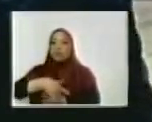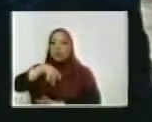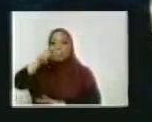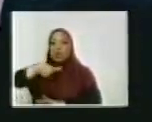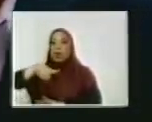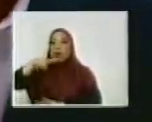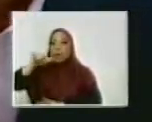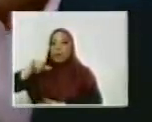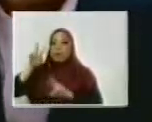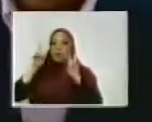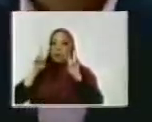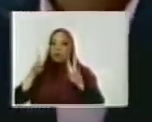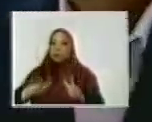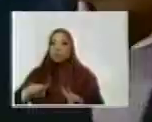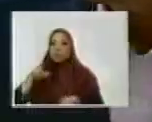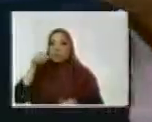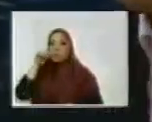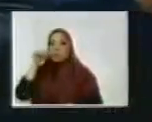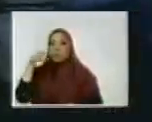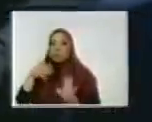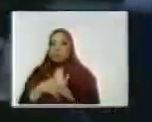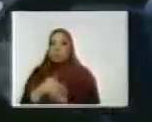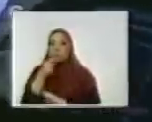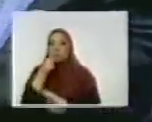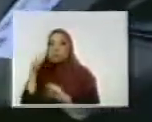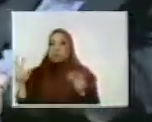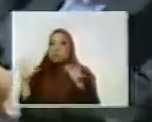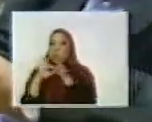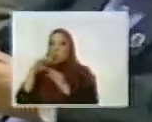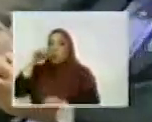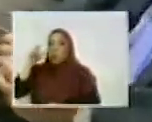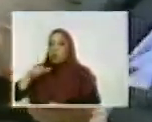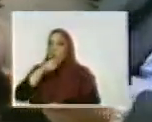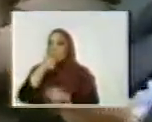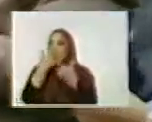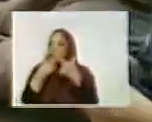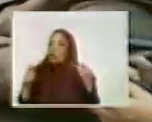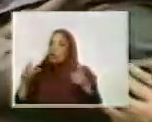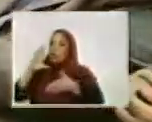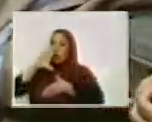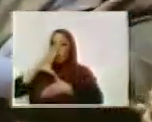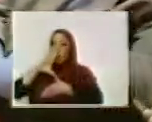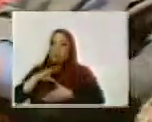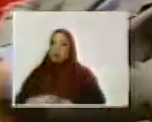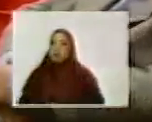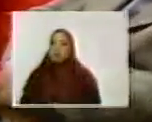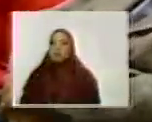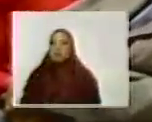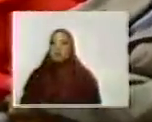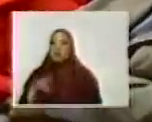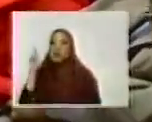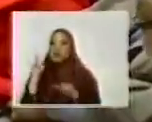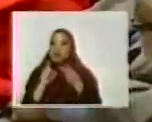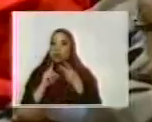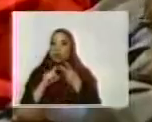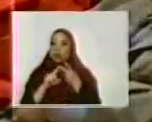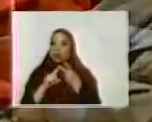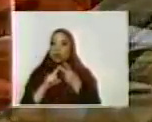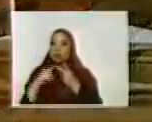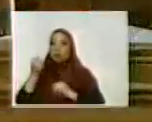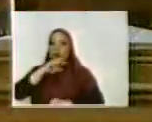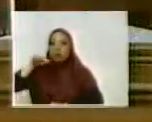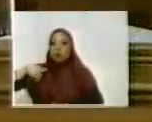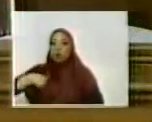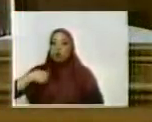de una patria independiente, libre, soberana y en unión de los pueblos libres de América. Segundo, ratificar